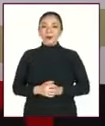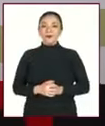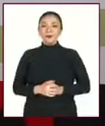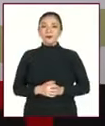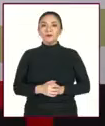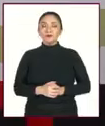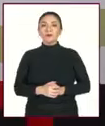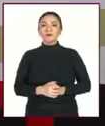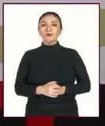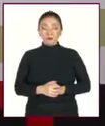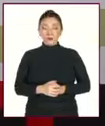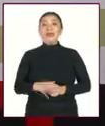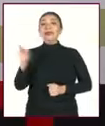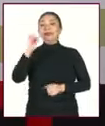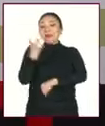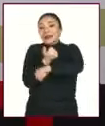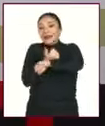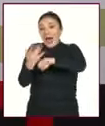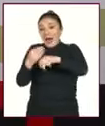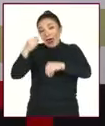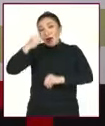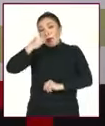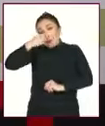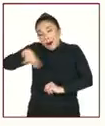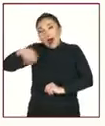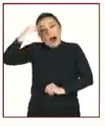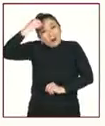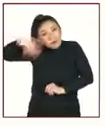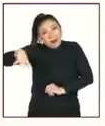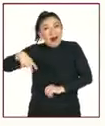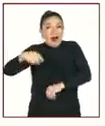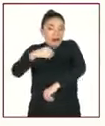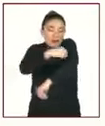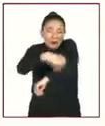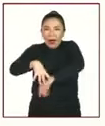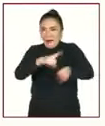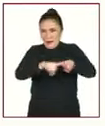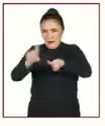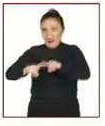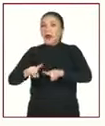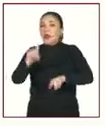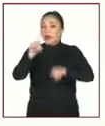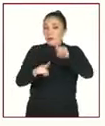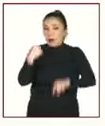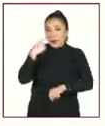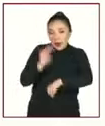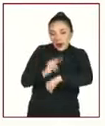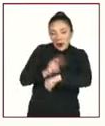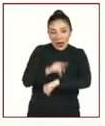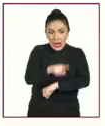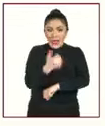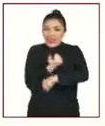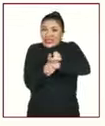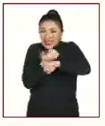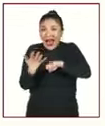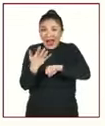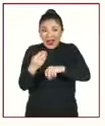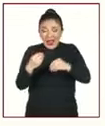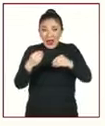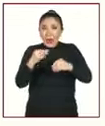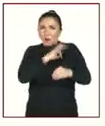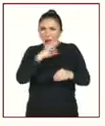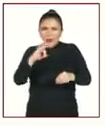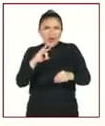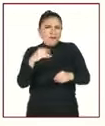En cuanto a hemorragias, vamos a identificar qué tipo de sangrado es. Si es un sangrado que se puede